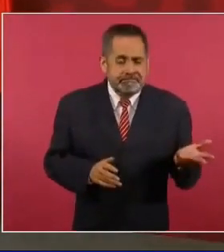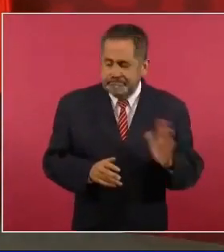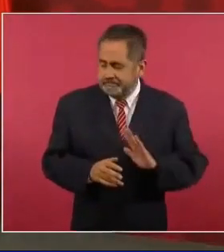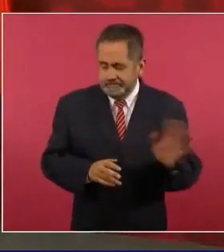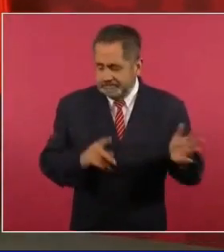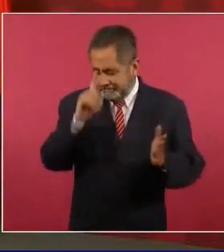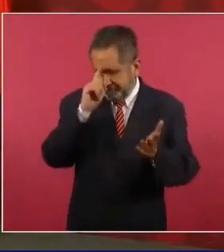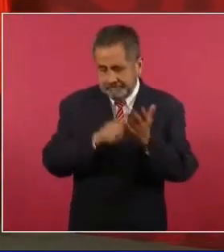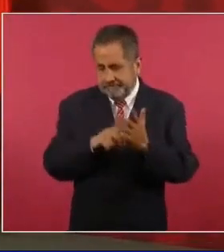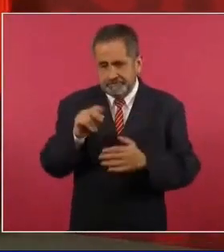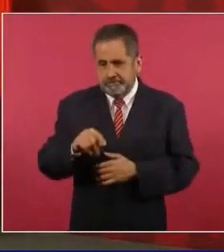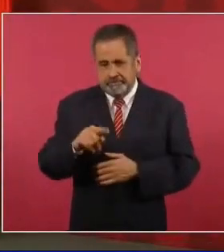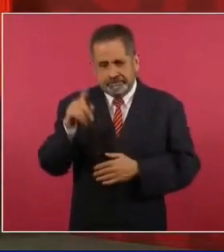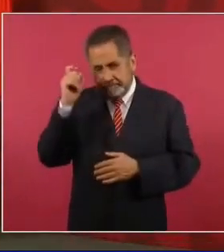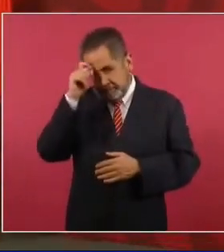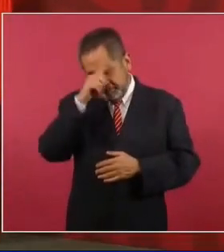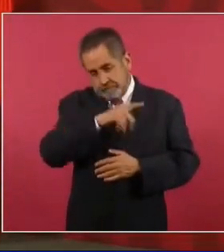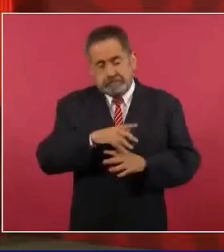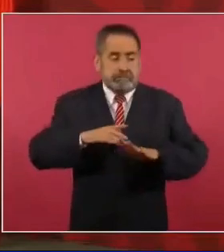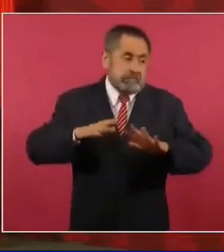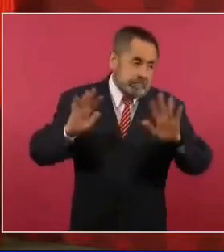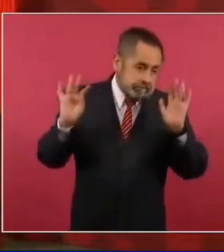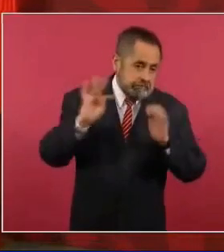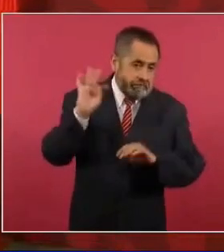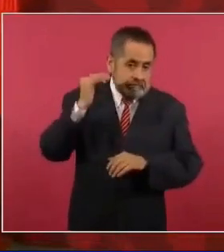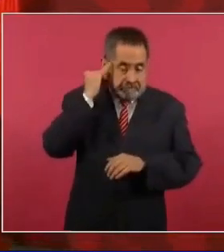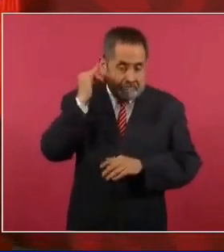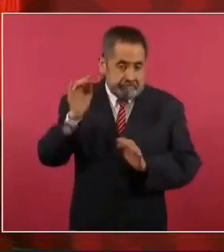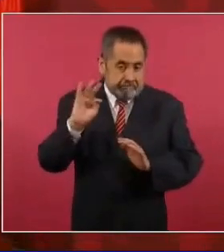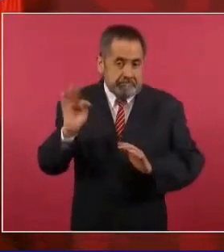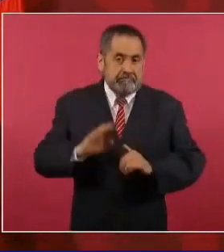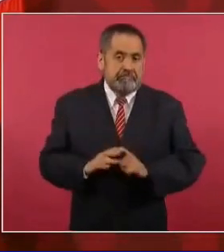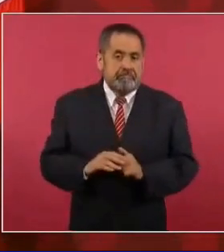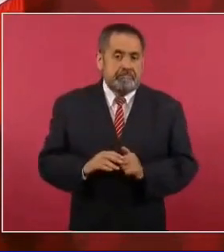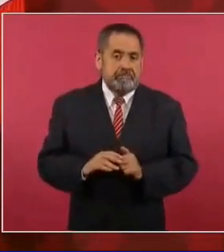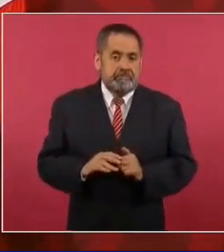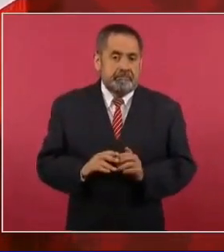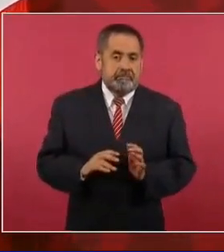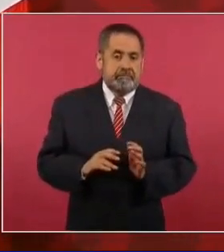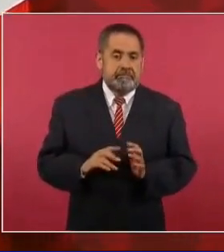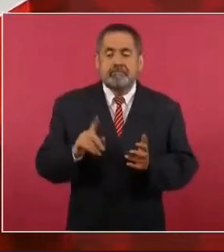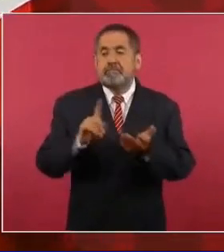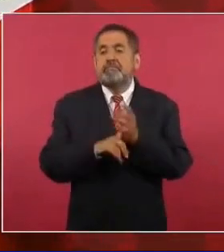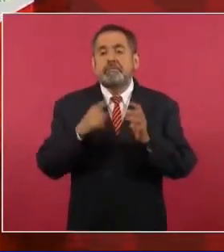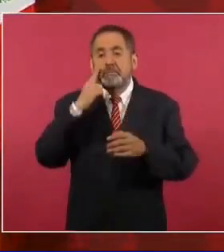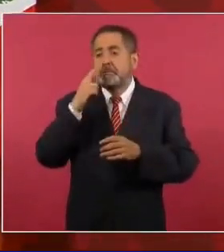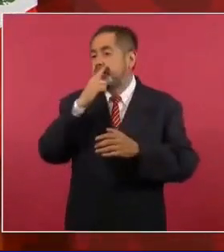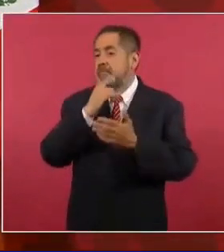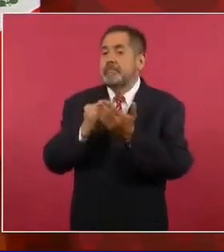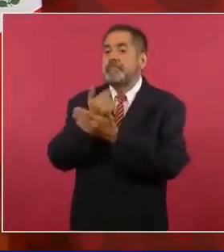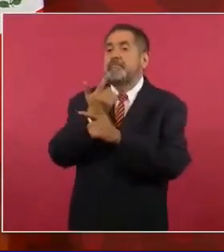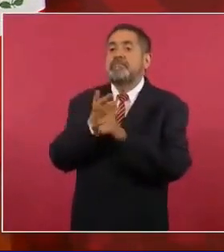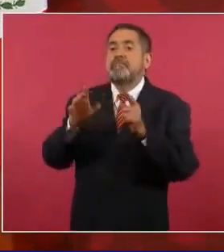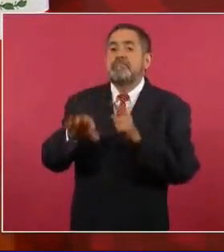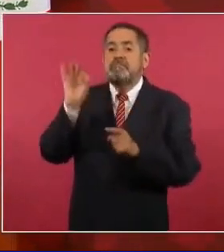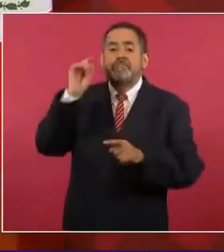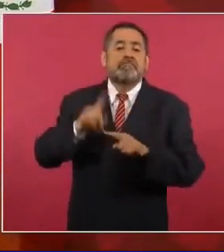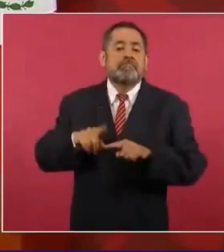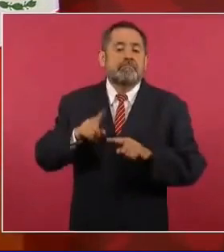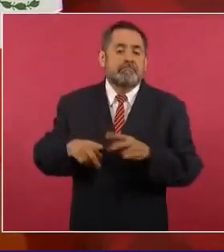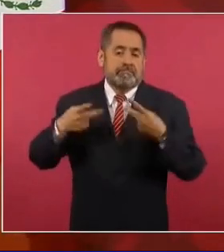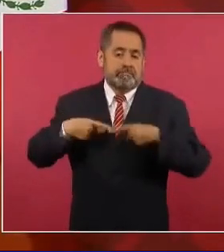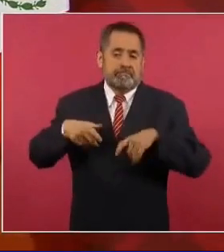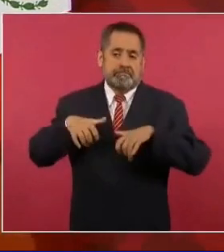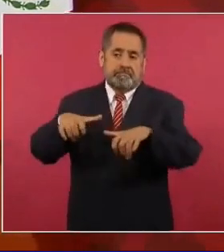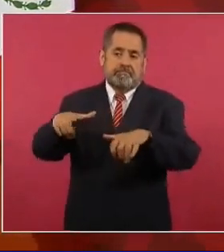Va a ser muy difícil, aunque puede darse, porque en una democracia es el pueblo el